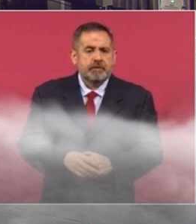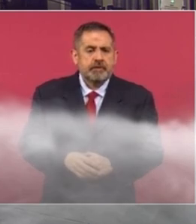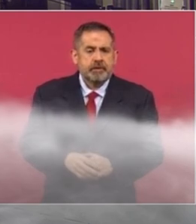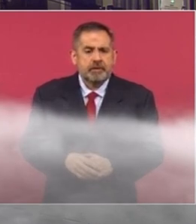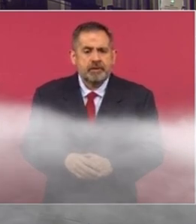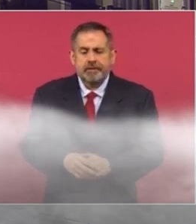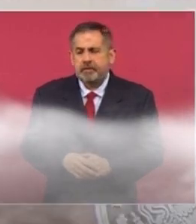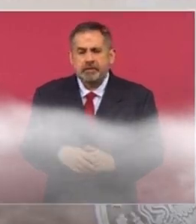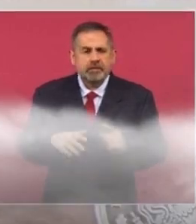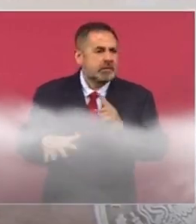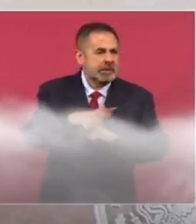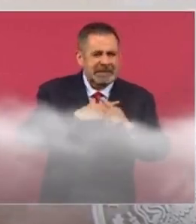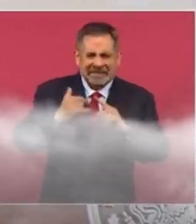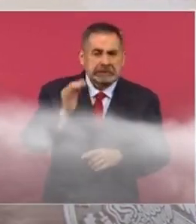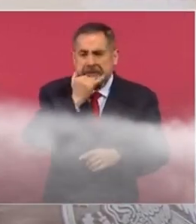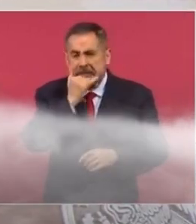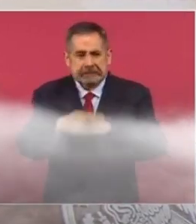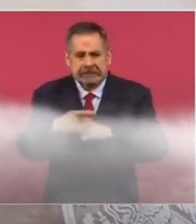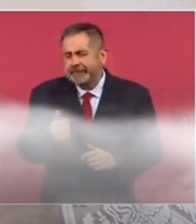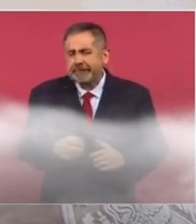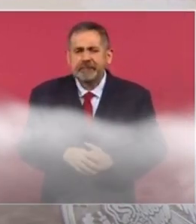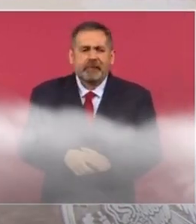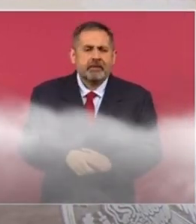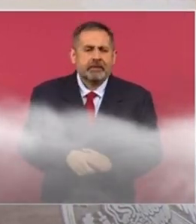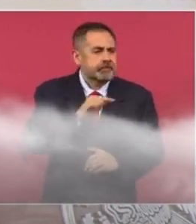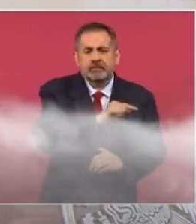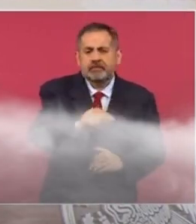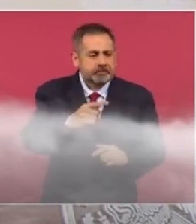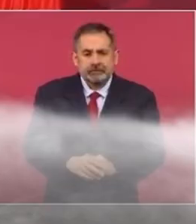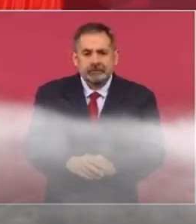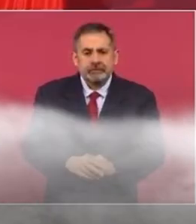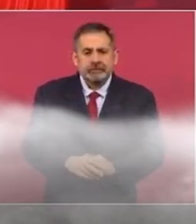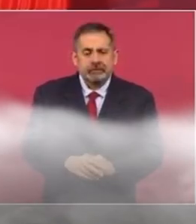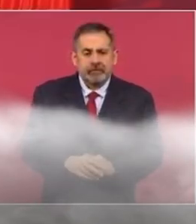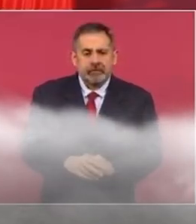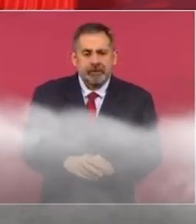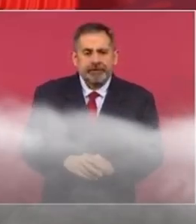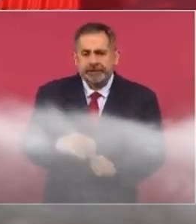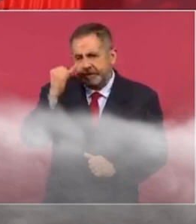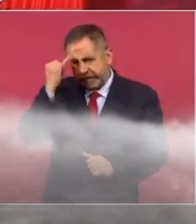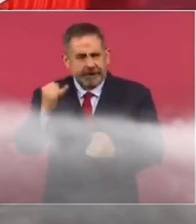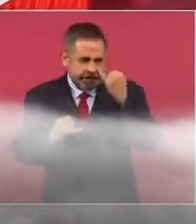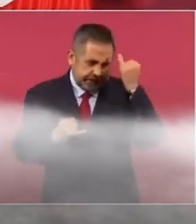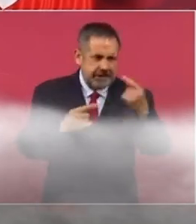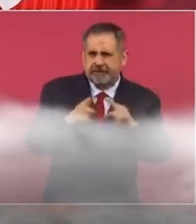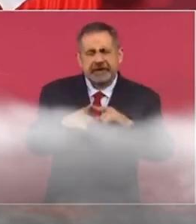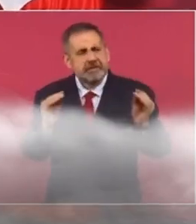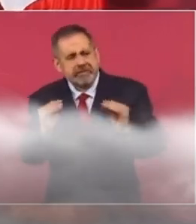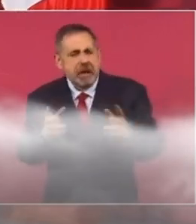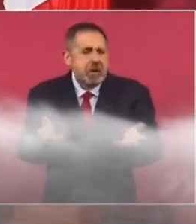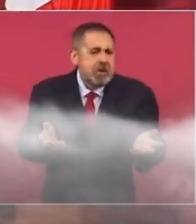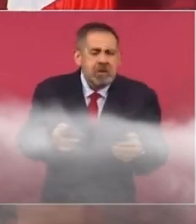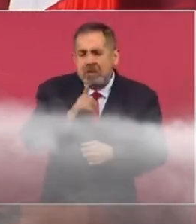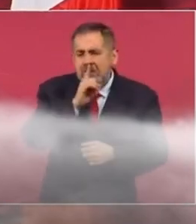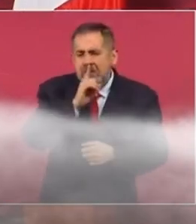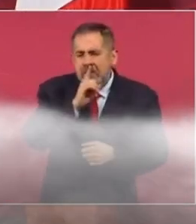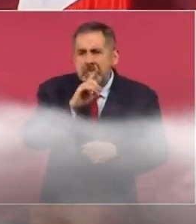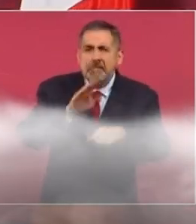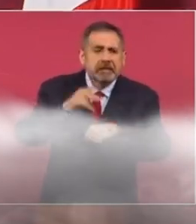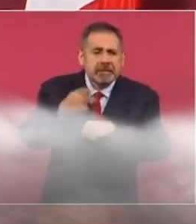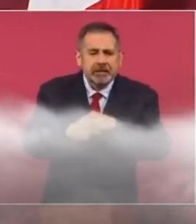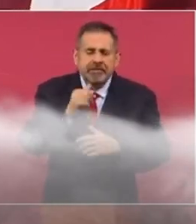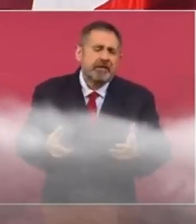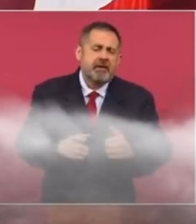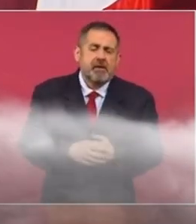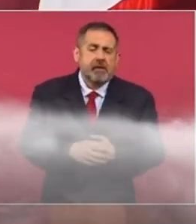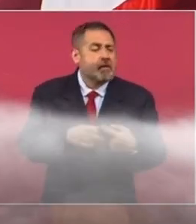un ambiente enrarecido. Existe diálogo, hay polémica, pero no pasa de eso.